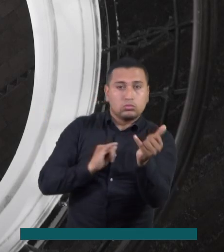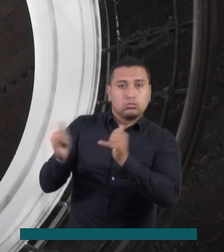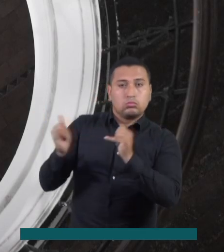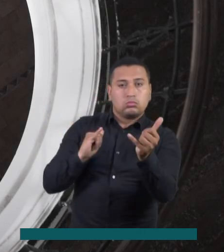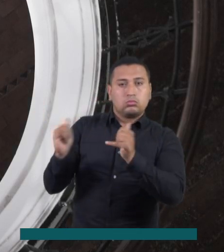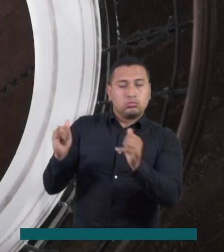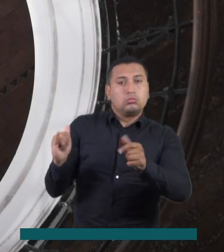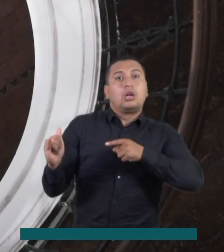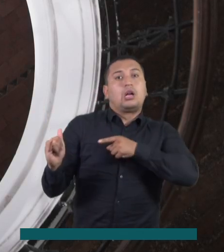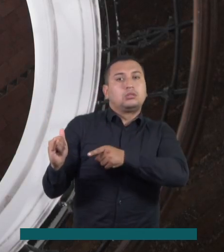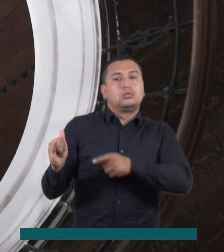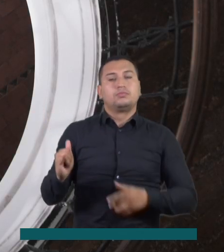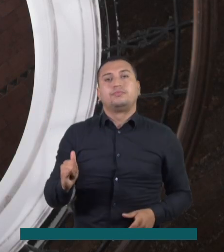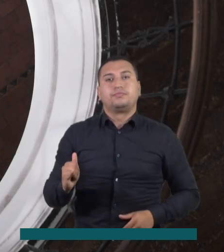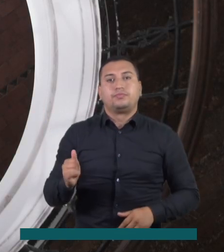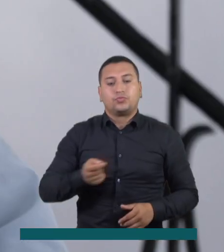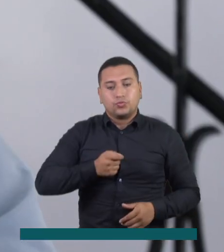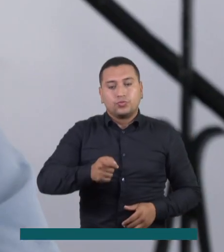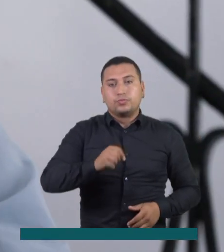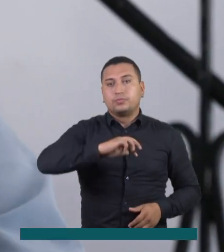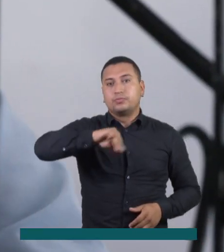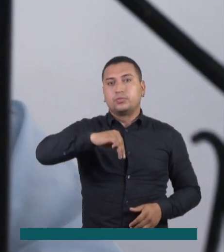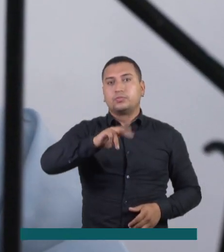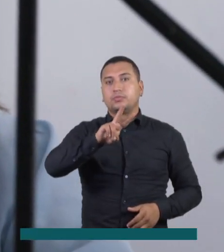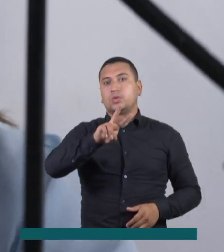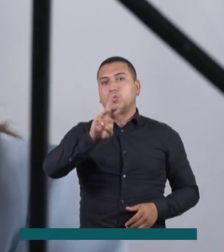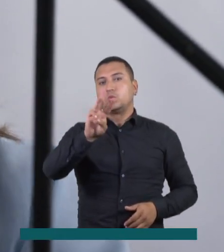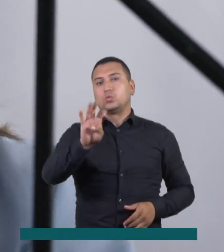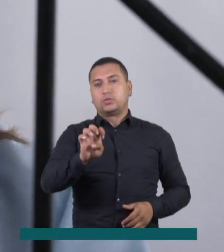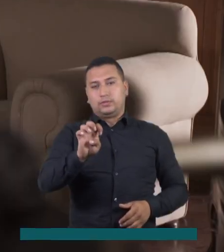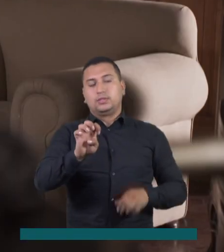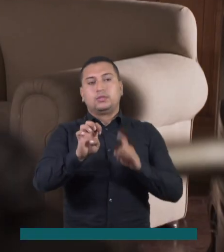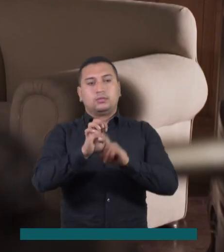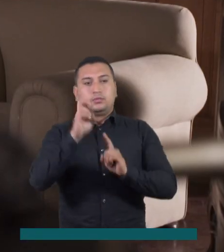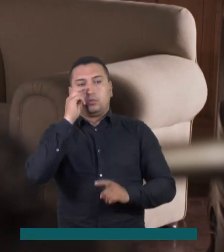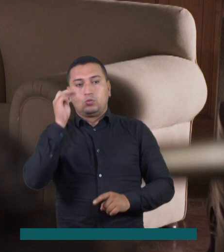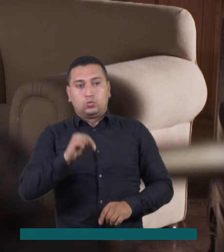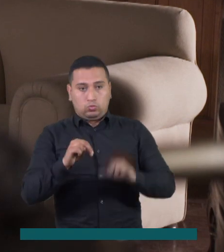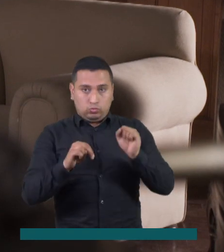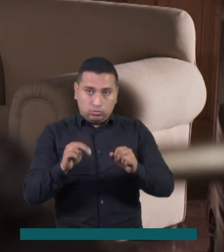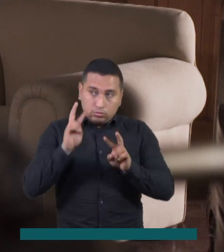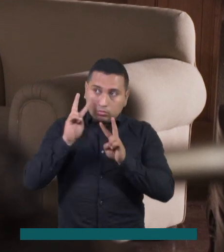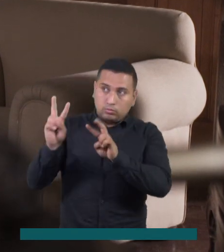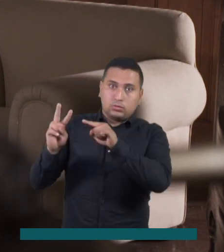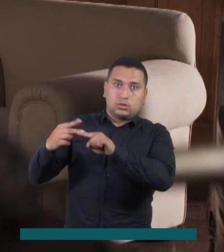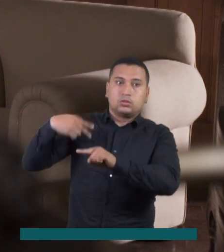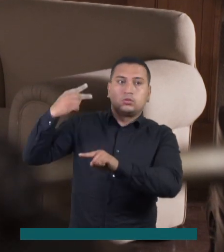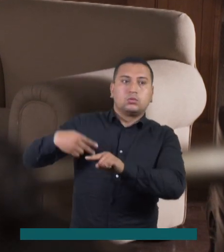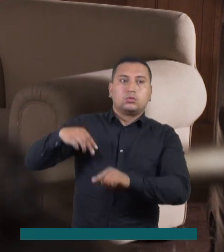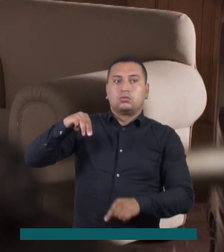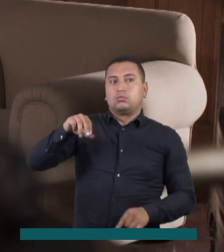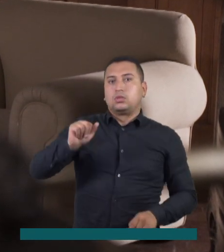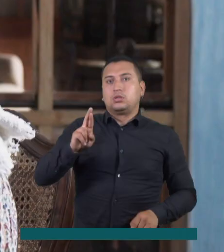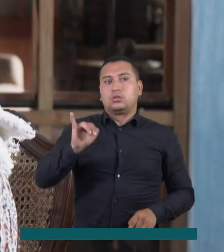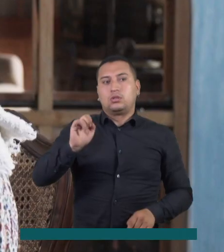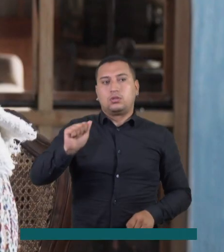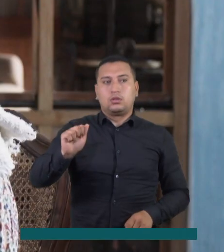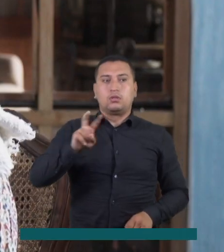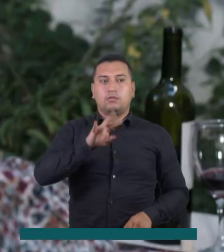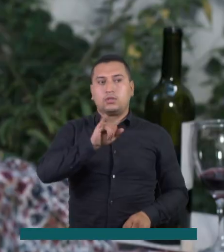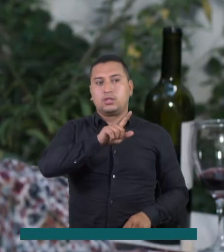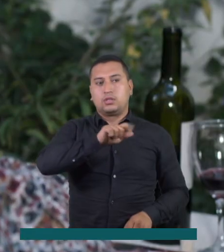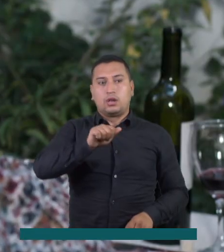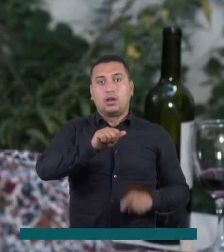Desde este miércoles 29 de junio usted podrá conocer la historia de María Villa, una de las artistas más importantes del siglo XX